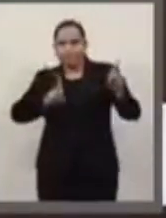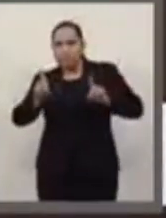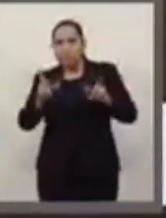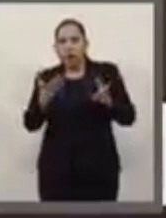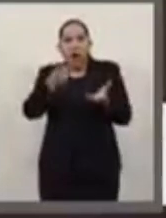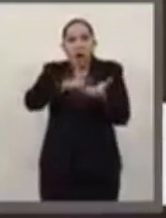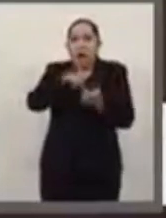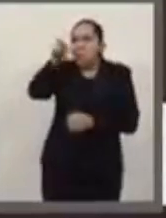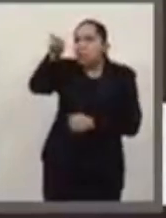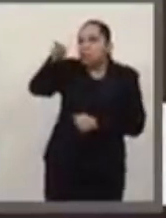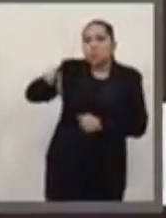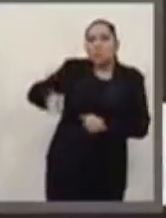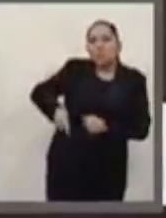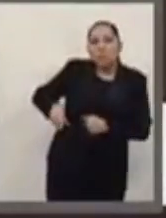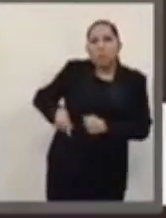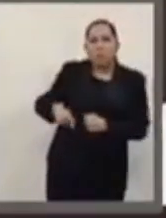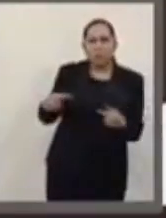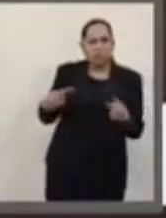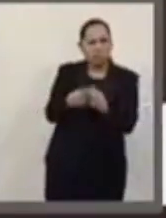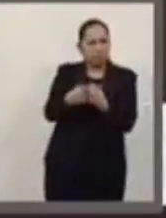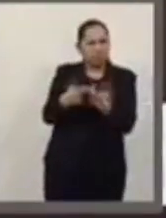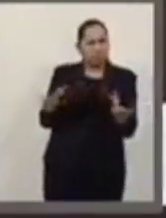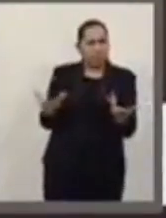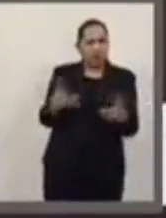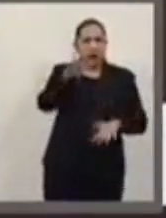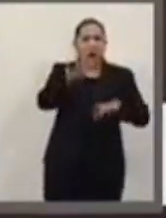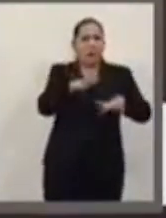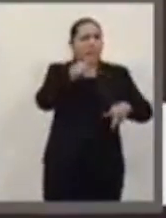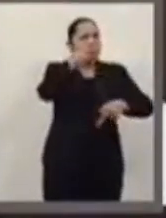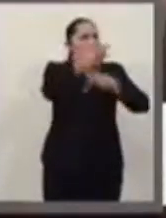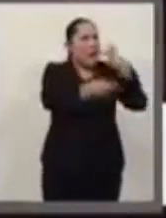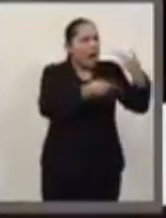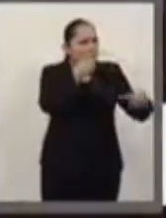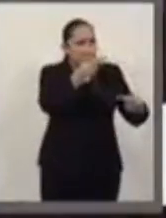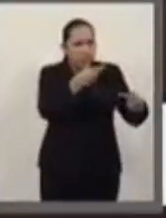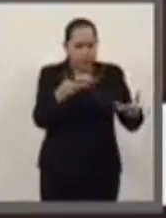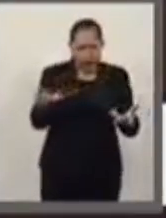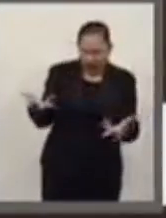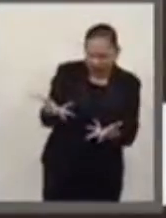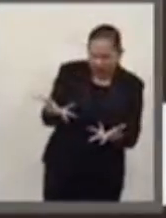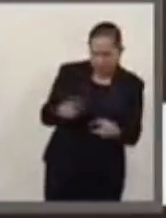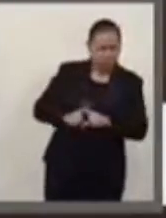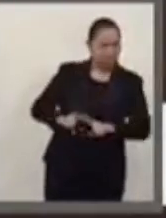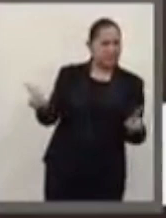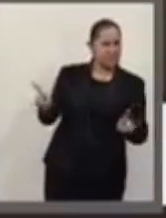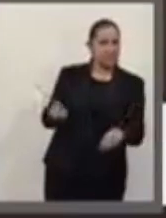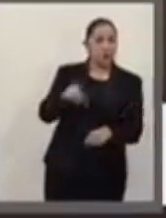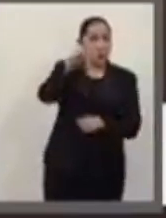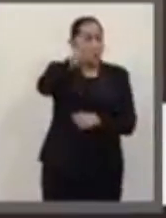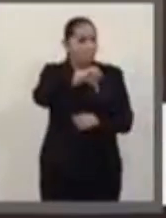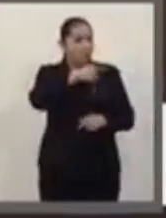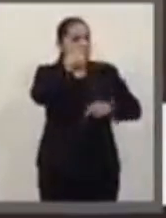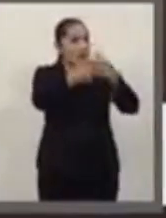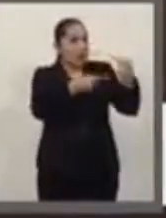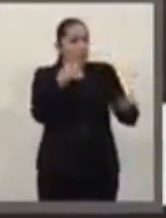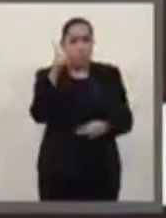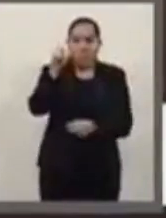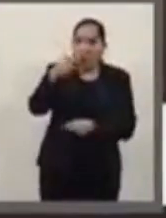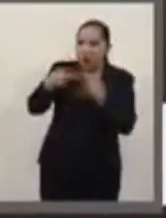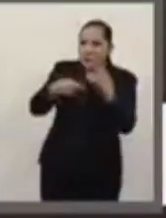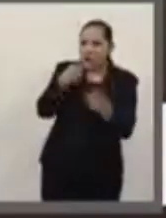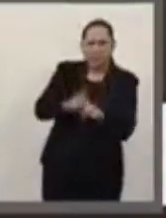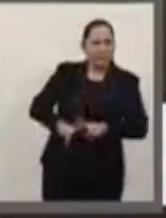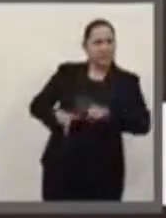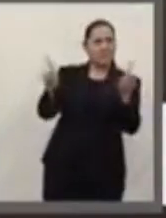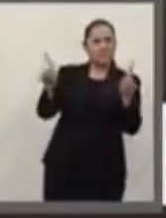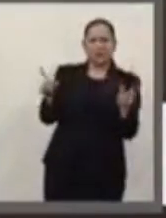gobierno, entre lo que dice, lo que hace, entre lo que dice un día y dice el otro. Y esto es lo que motiva el